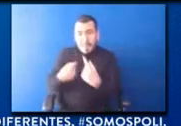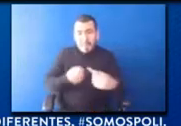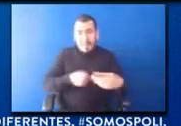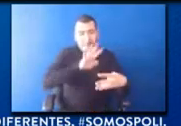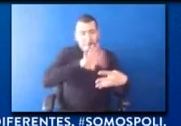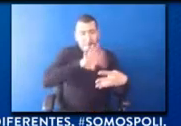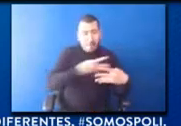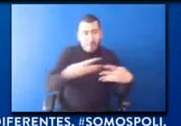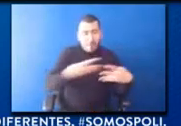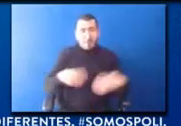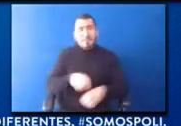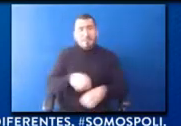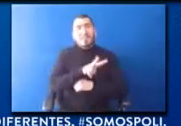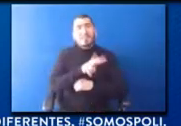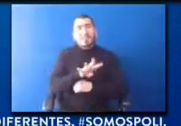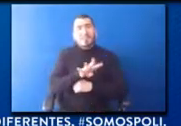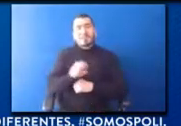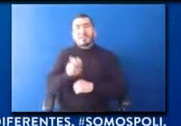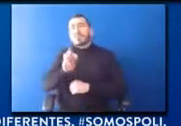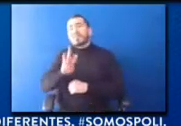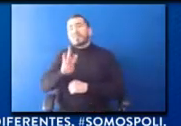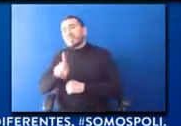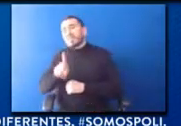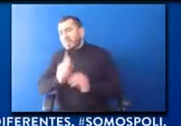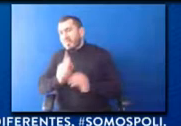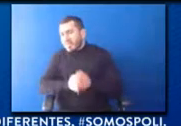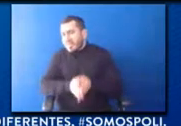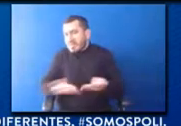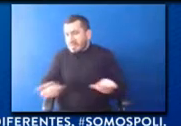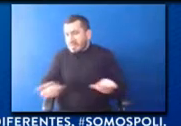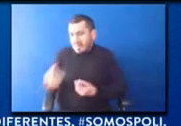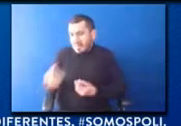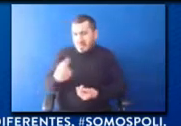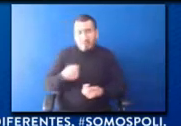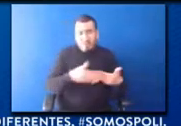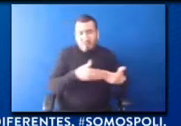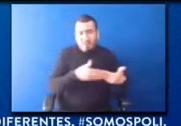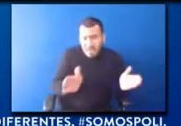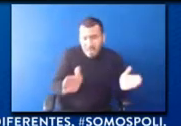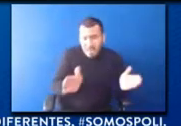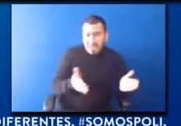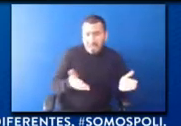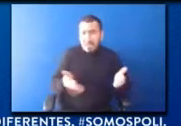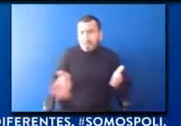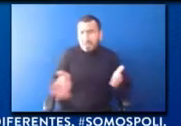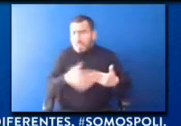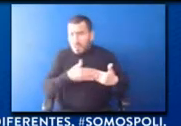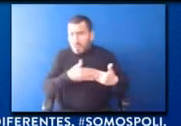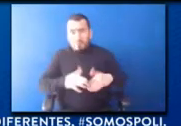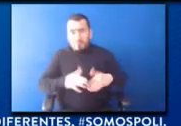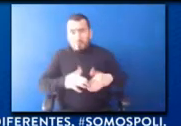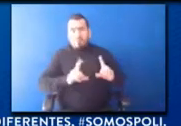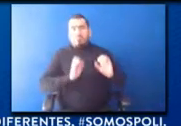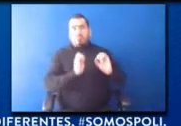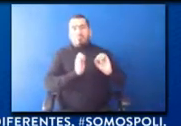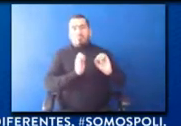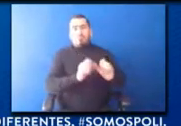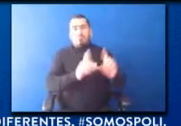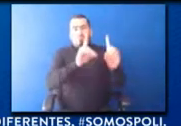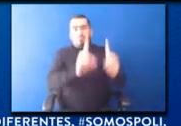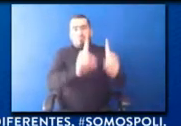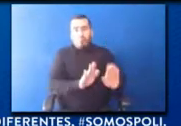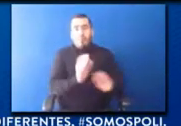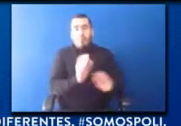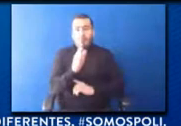el 31 de diciembre? ¿Cómo así? Sí, pues van a abrir, no van a abrir. Los bancos decidirán. Hoy ya se vuelve una